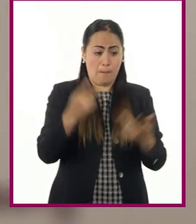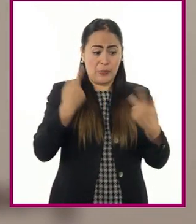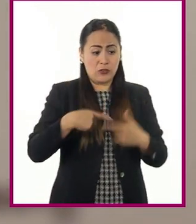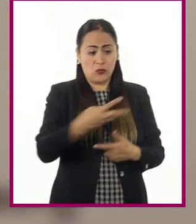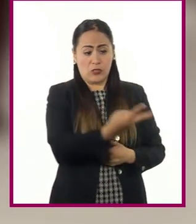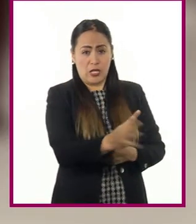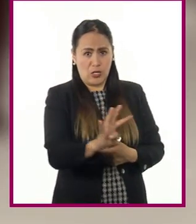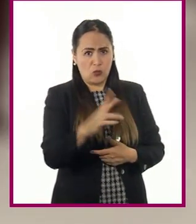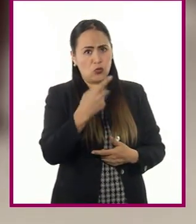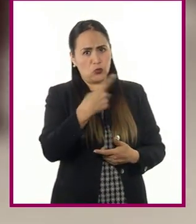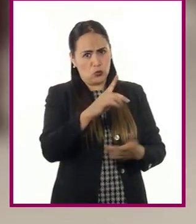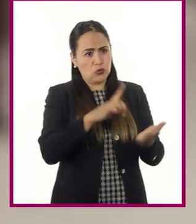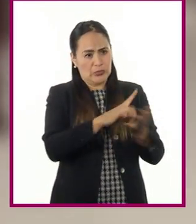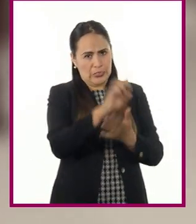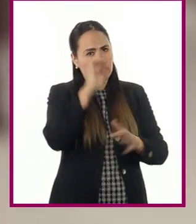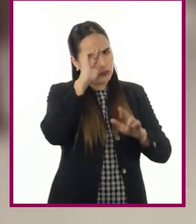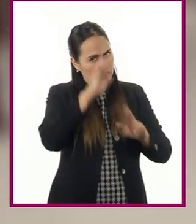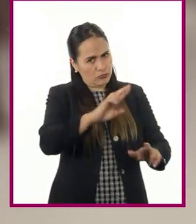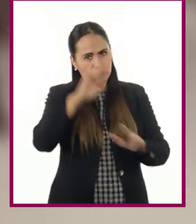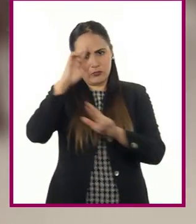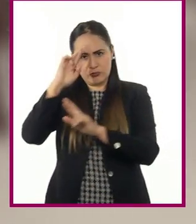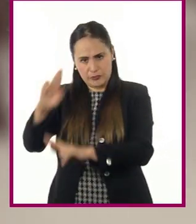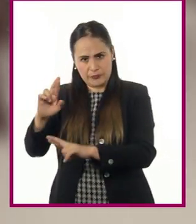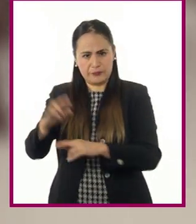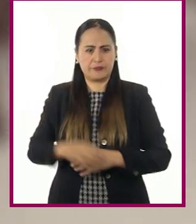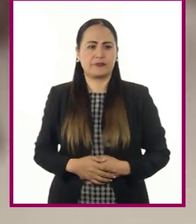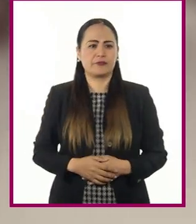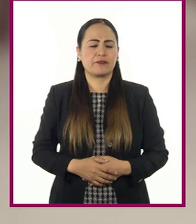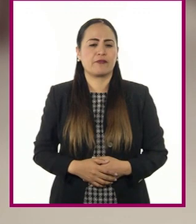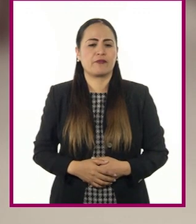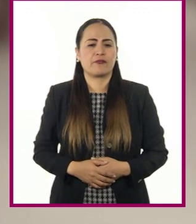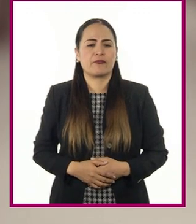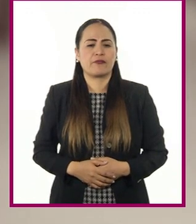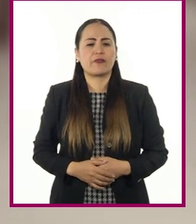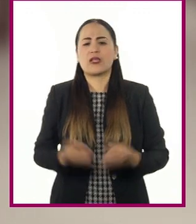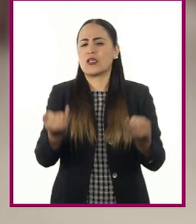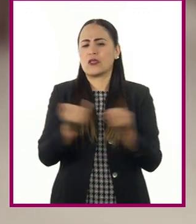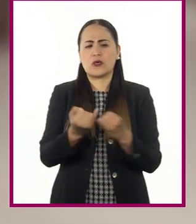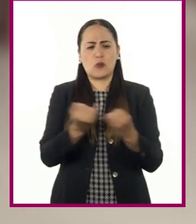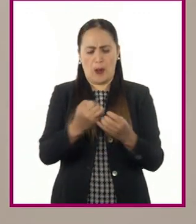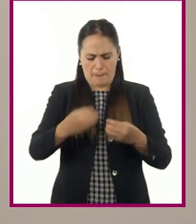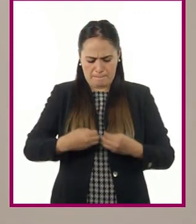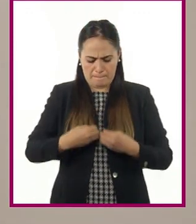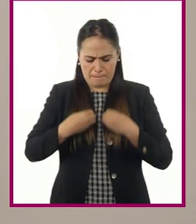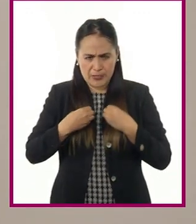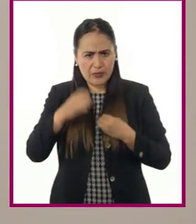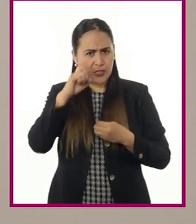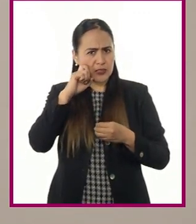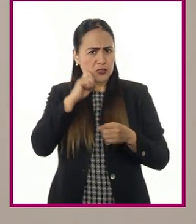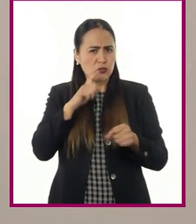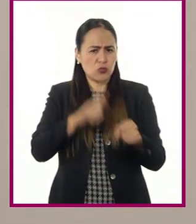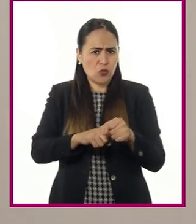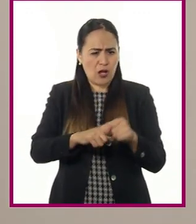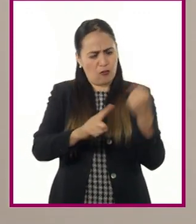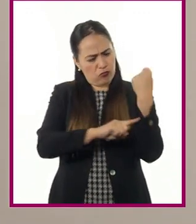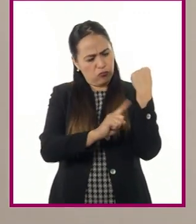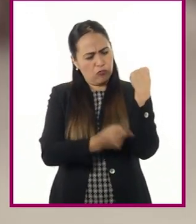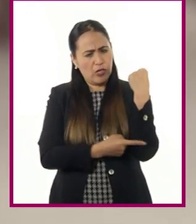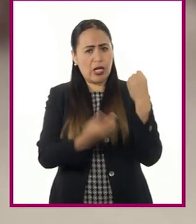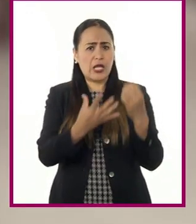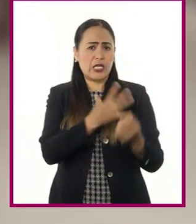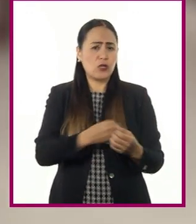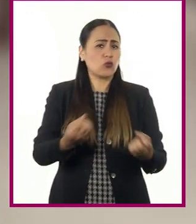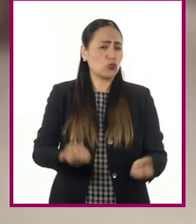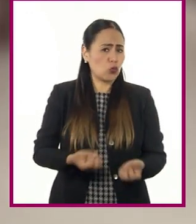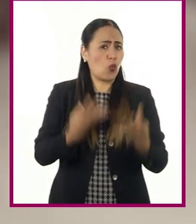los otros. Libertad para elegir sobre la propia vida sexual y la reproductiva,